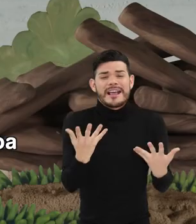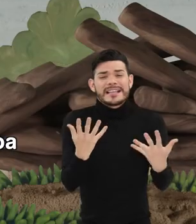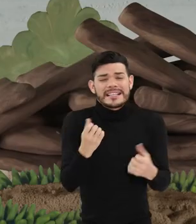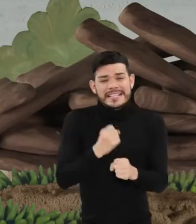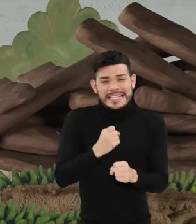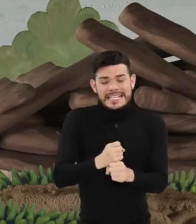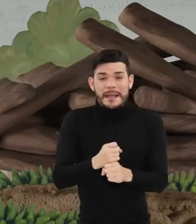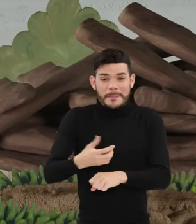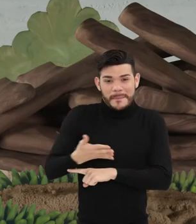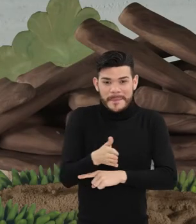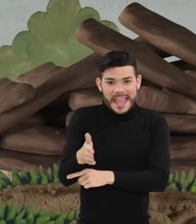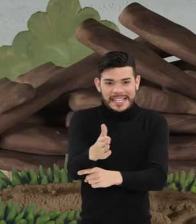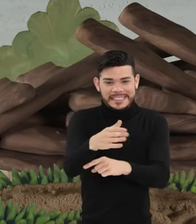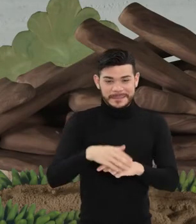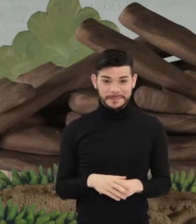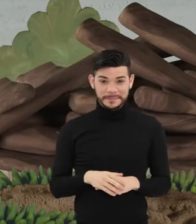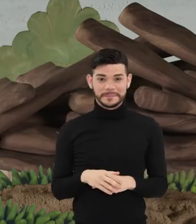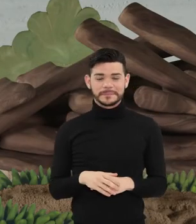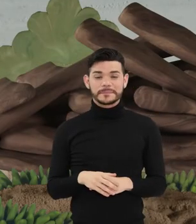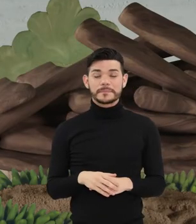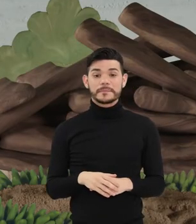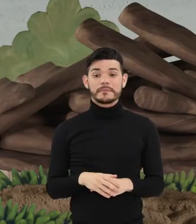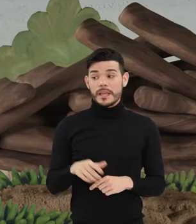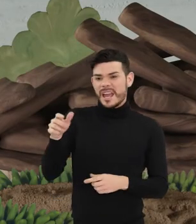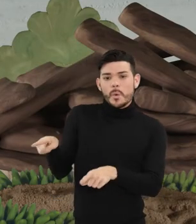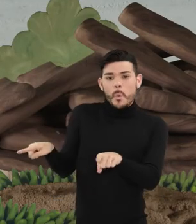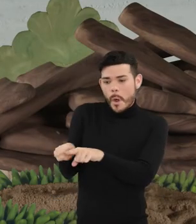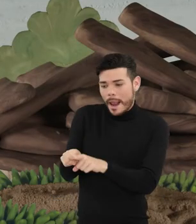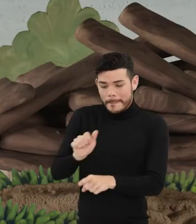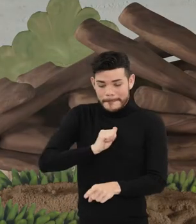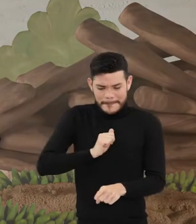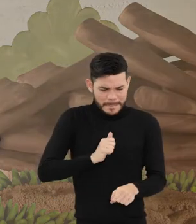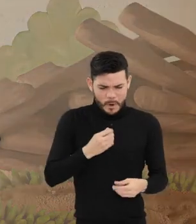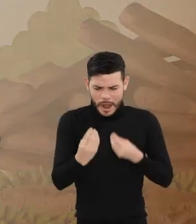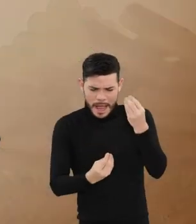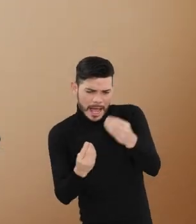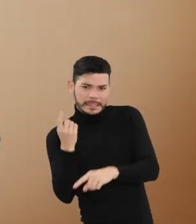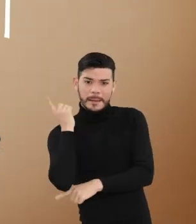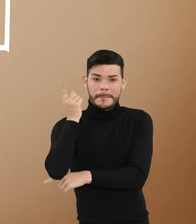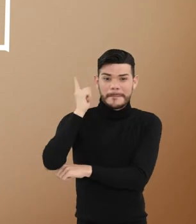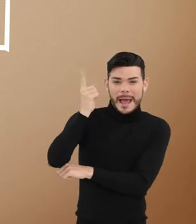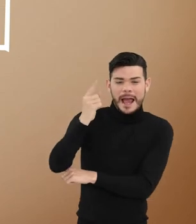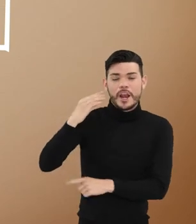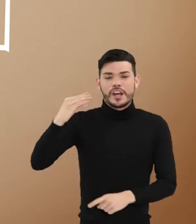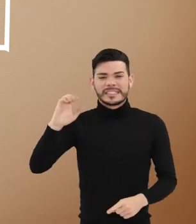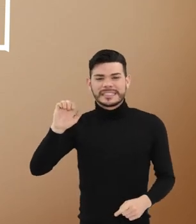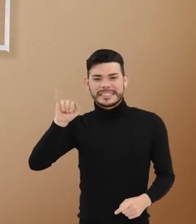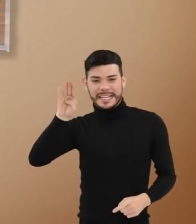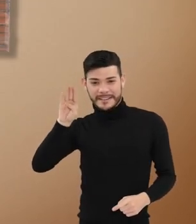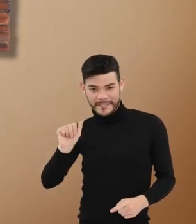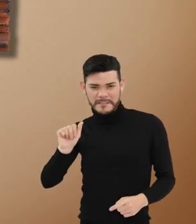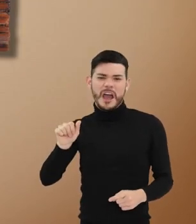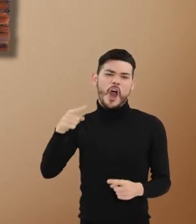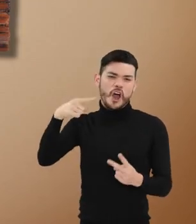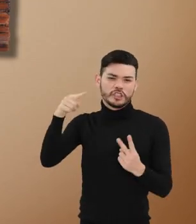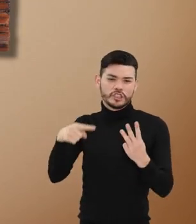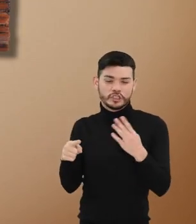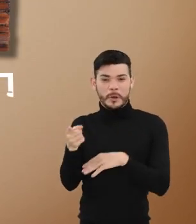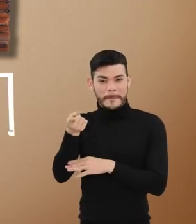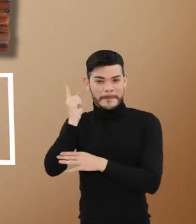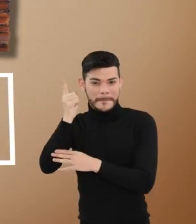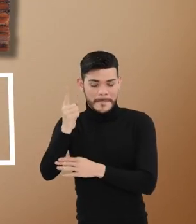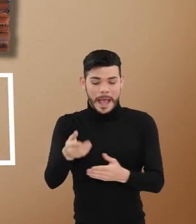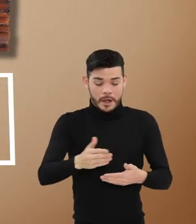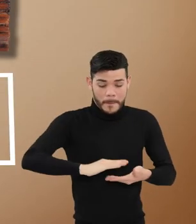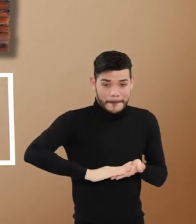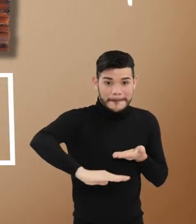pesca. Con la ayuda de moldes, el constructor traza sobre las tablas de madera, preferiblemente de iguá o ceiba